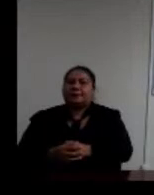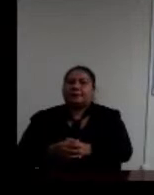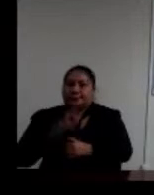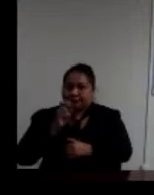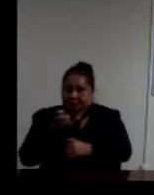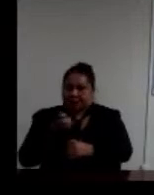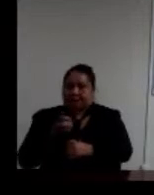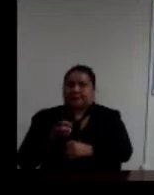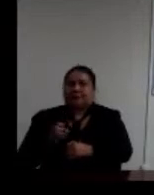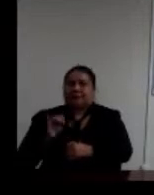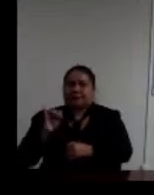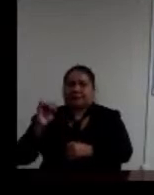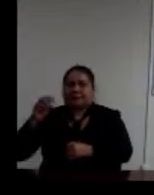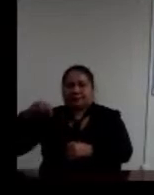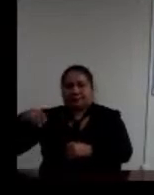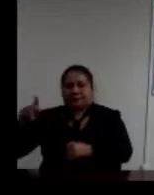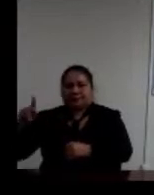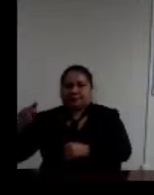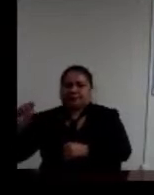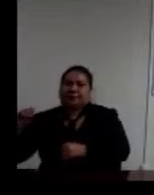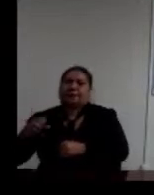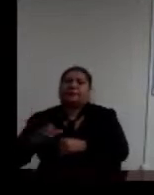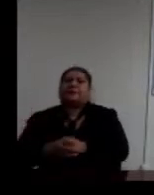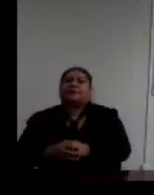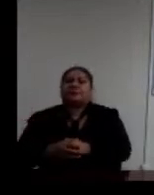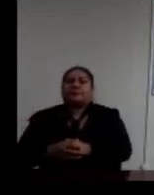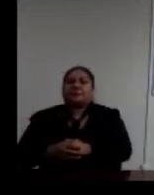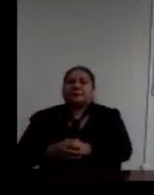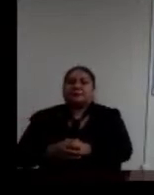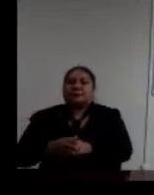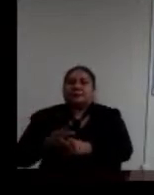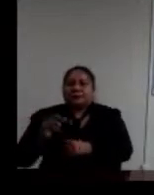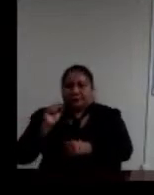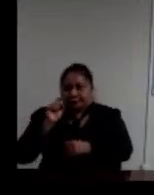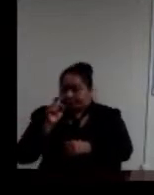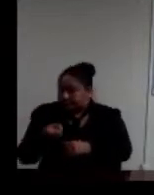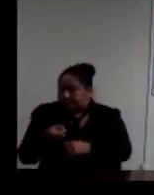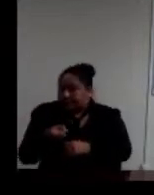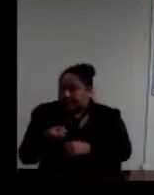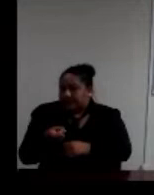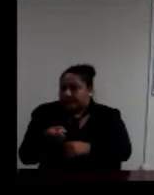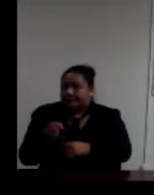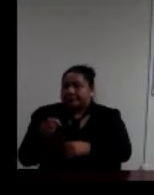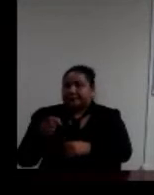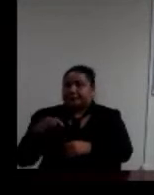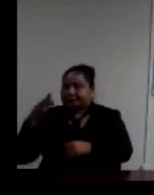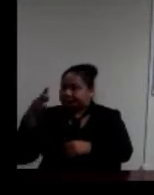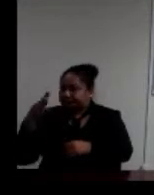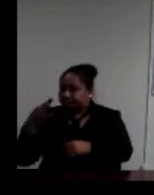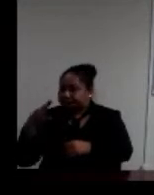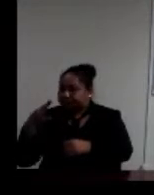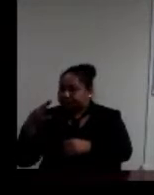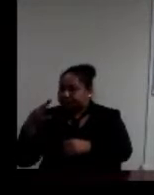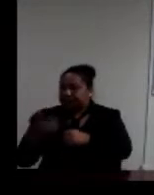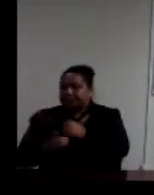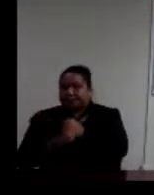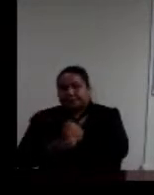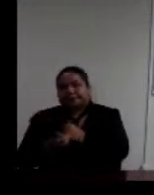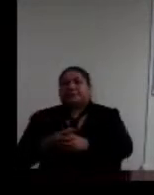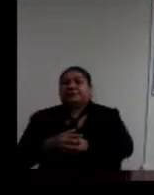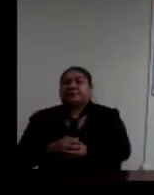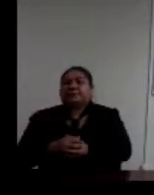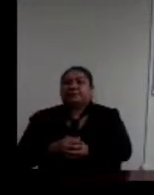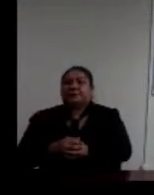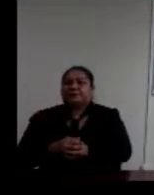Es importante hacer énfasis en la cuestión de que impulsividad no significa agresividad, porque este término me lo